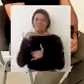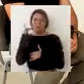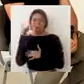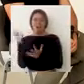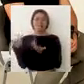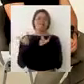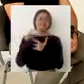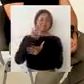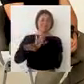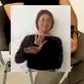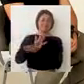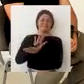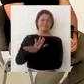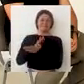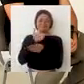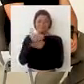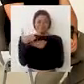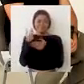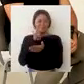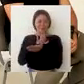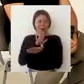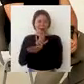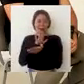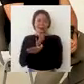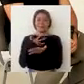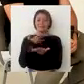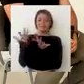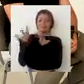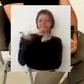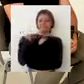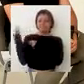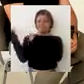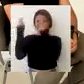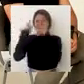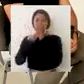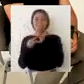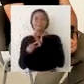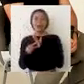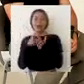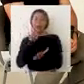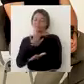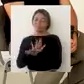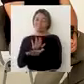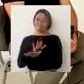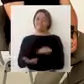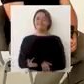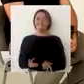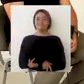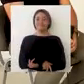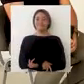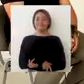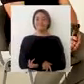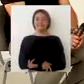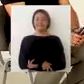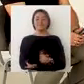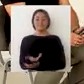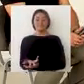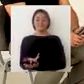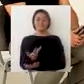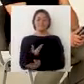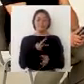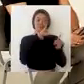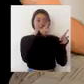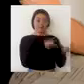Seguramente hay muchos de ustedes que querrán saber qué es esa vaina del juego de rol. Pues vamos a averiguarlo en breves segundos. Por ahora,